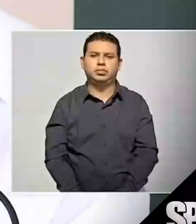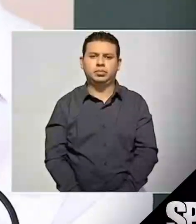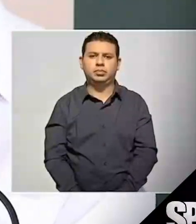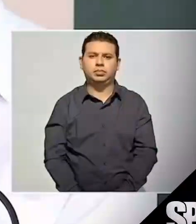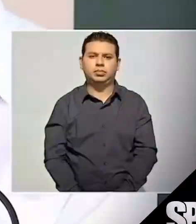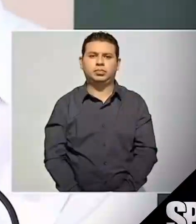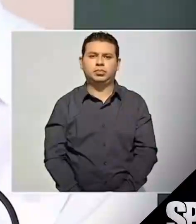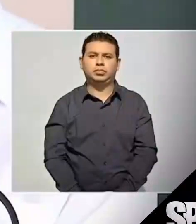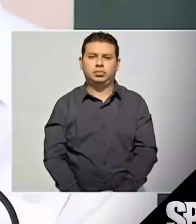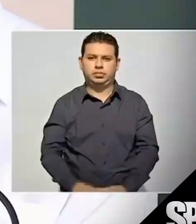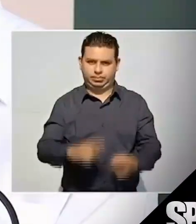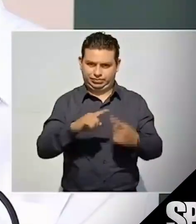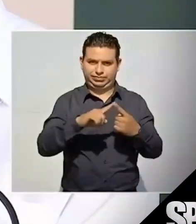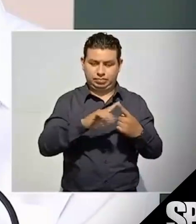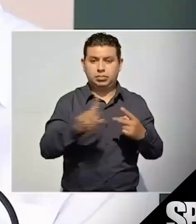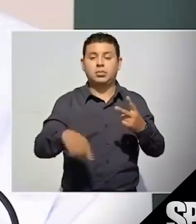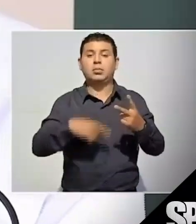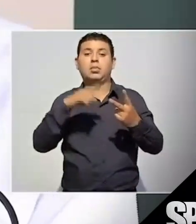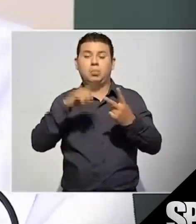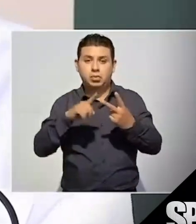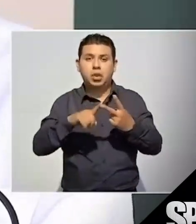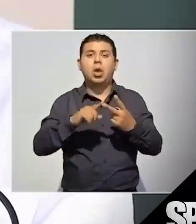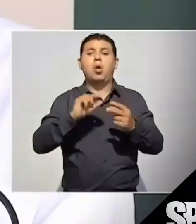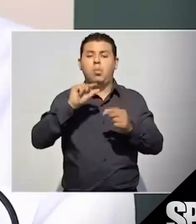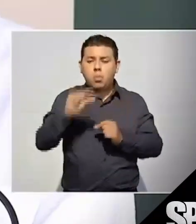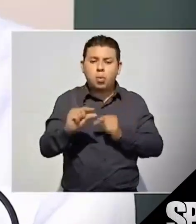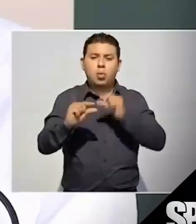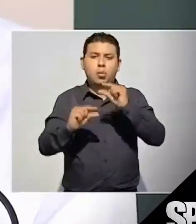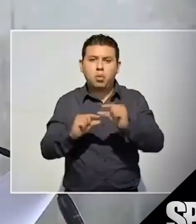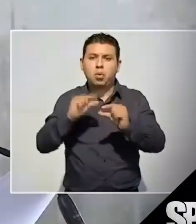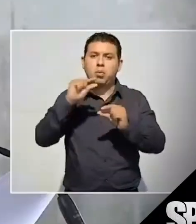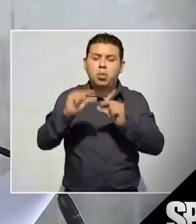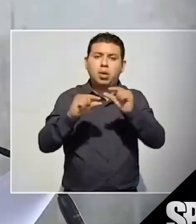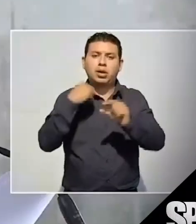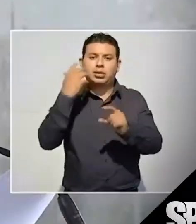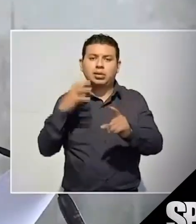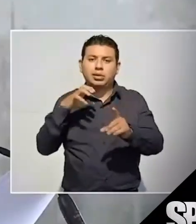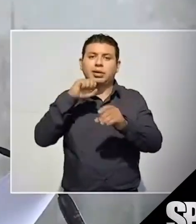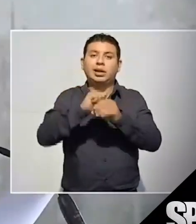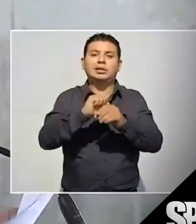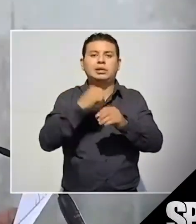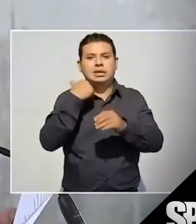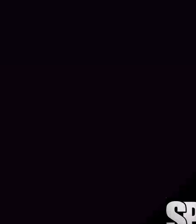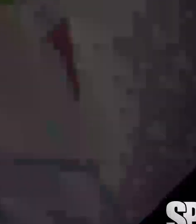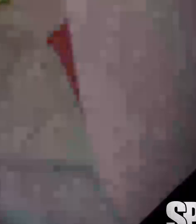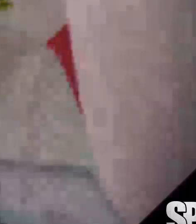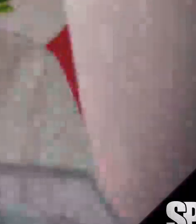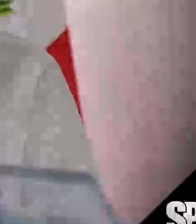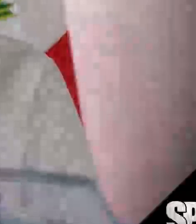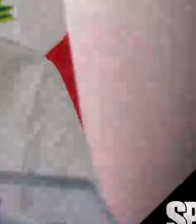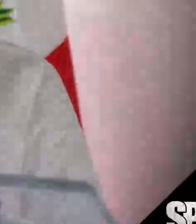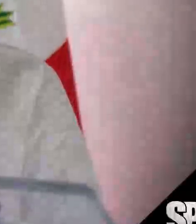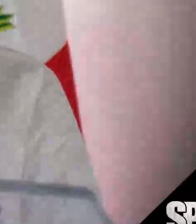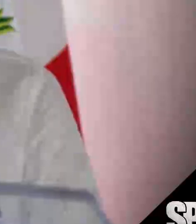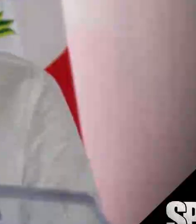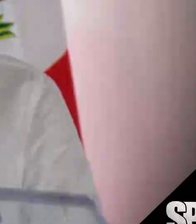hará pensar en los beneficios de votar por Morena se da en plena carrera rumbo a los comicios que se celebrarán